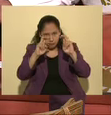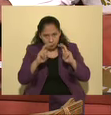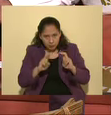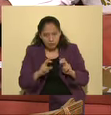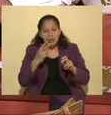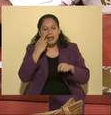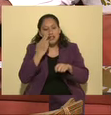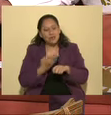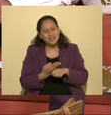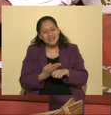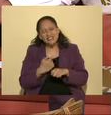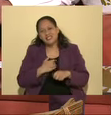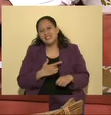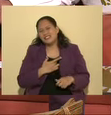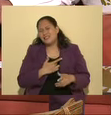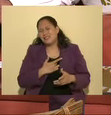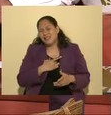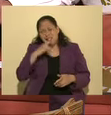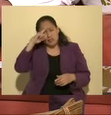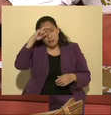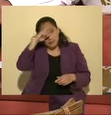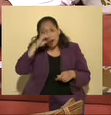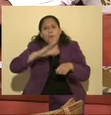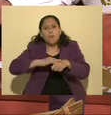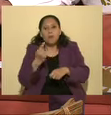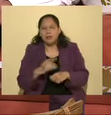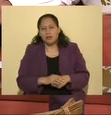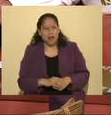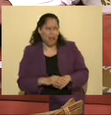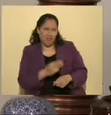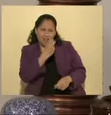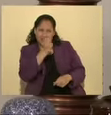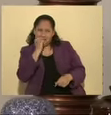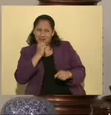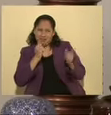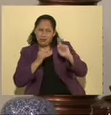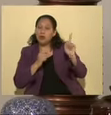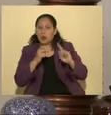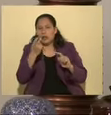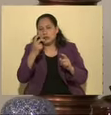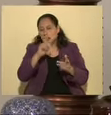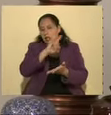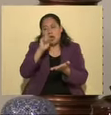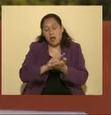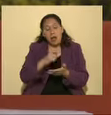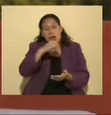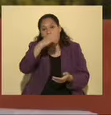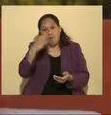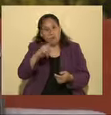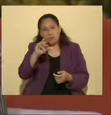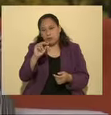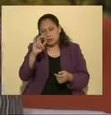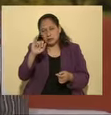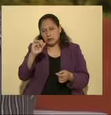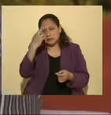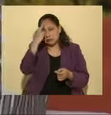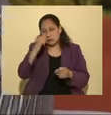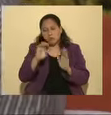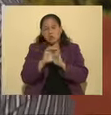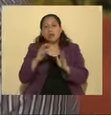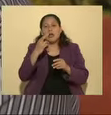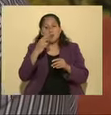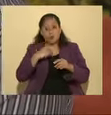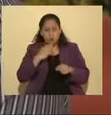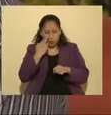responsabilidad, como que nos pesa. Pero entonces, ¿por qué? Ay, no siempre. No siempre, no es ley, obviamente, tienes toda la razón, no siempre. Por ejemplo, tú tienes